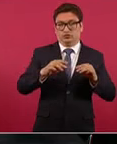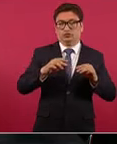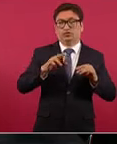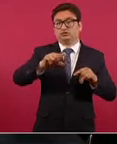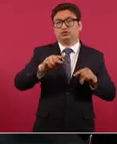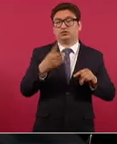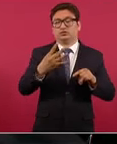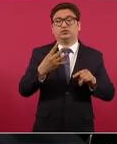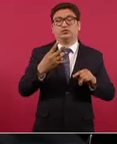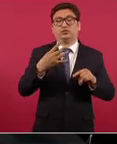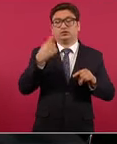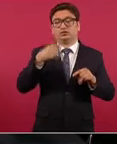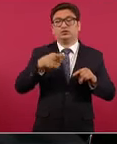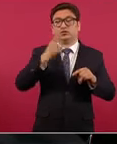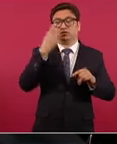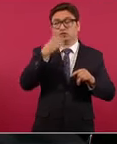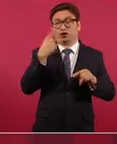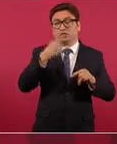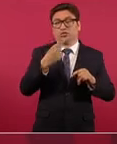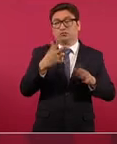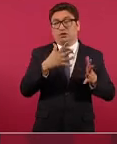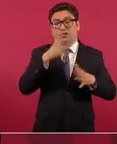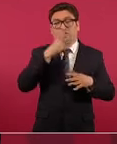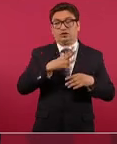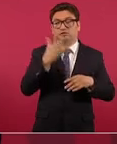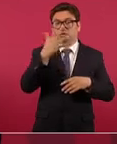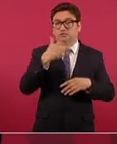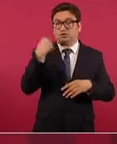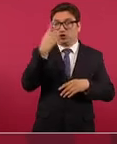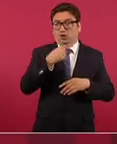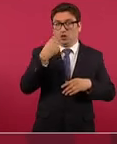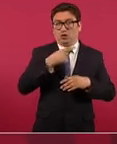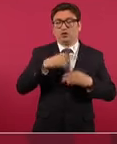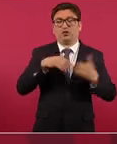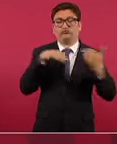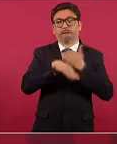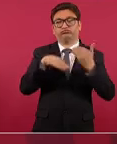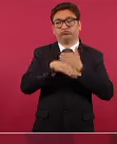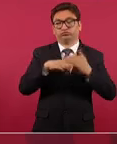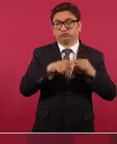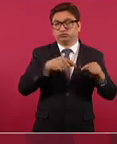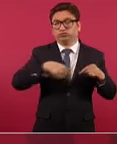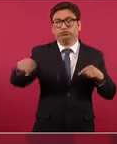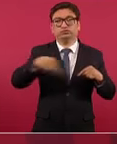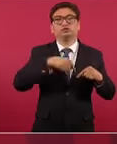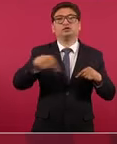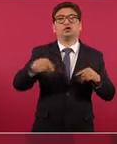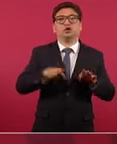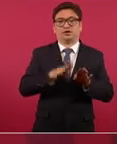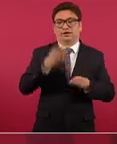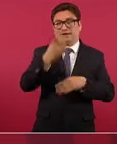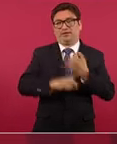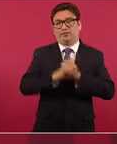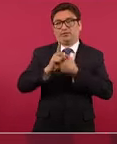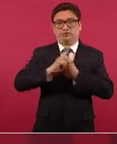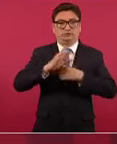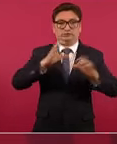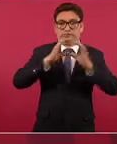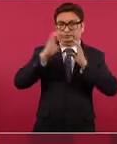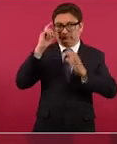que nos por ahora son ahora pero son casi 5 horas por carretera entonces uno es problemas es la falta de comunicación